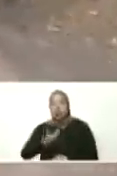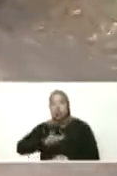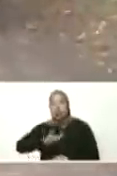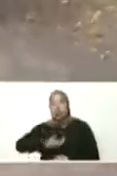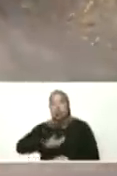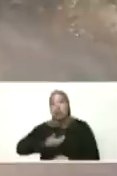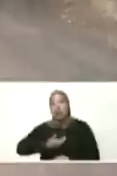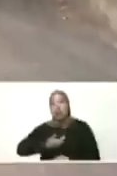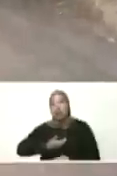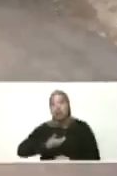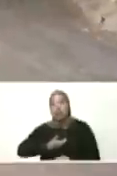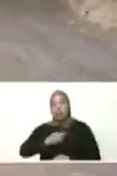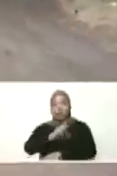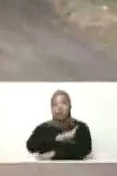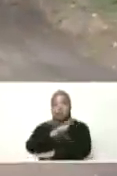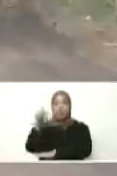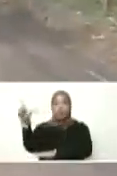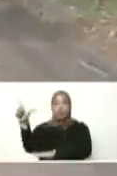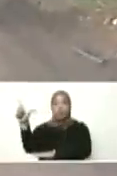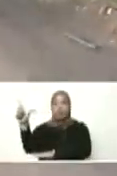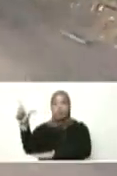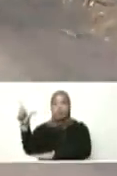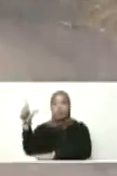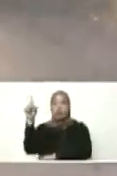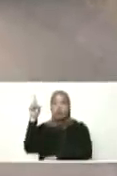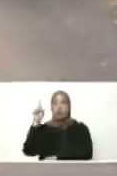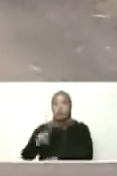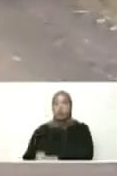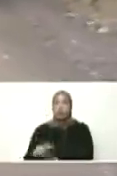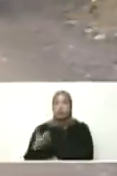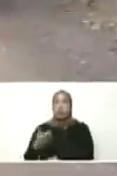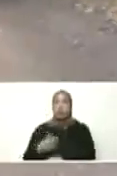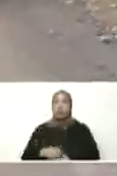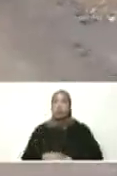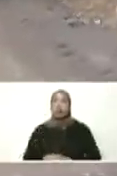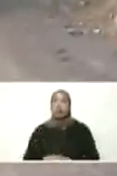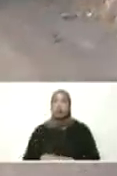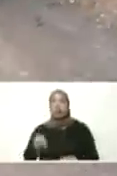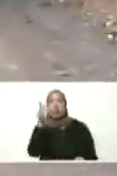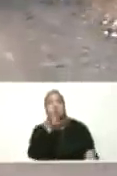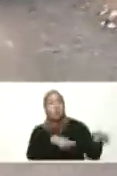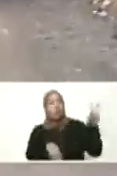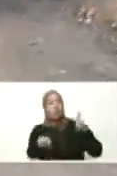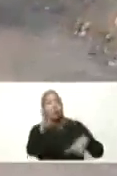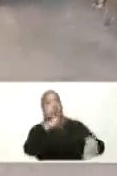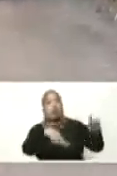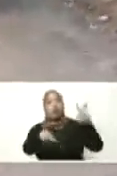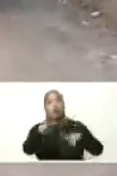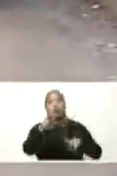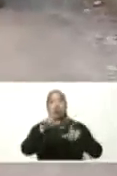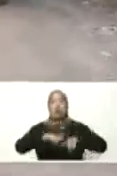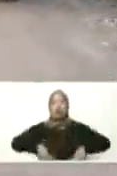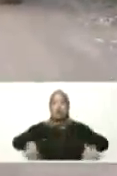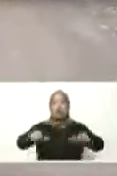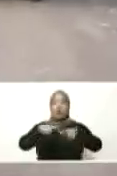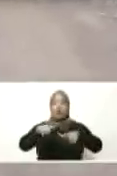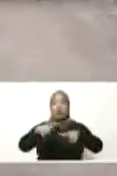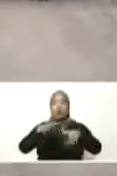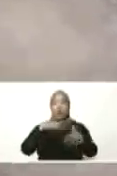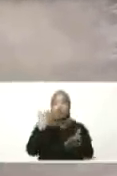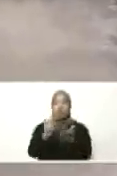de este municipio y que además ha hecho también un recorrido por acá, por estos espacios para